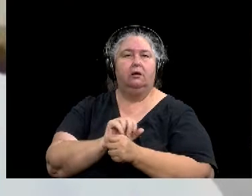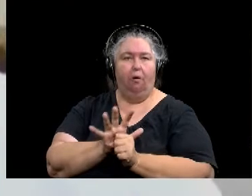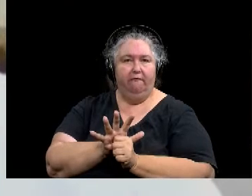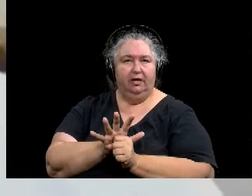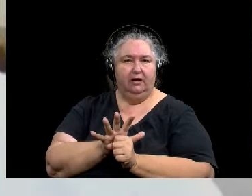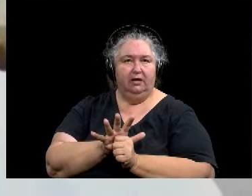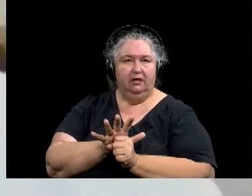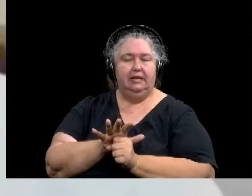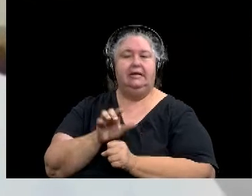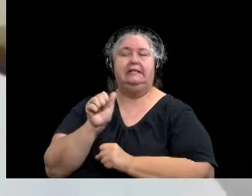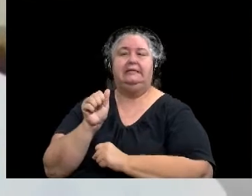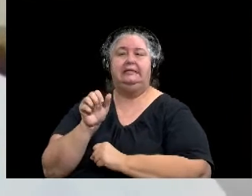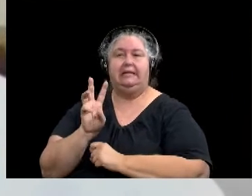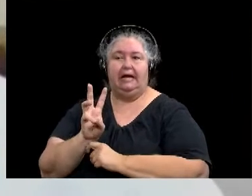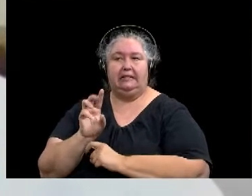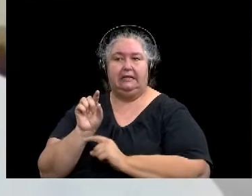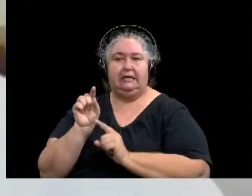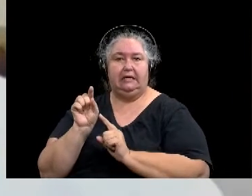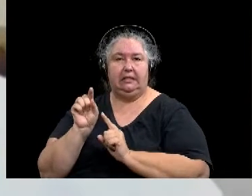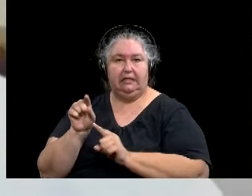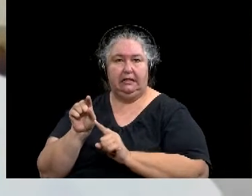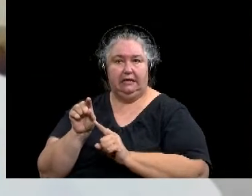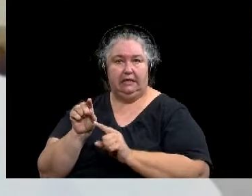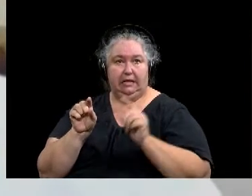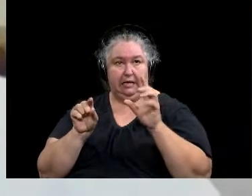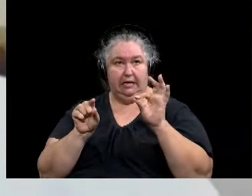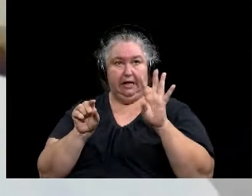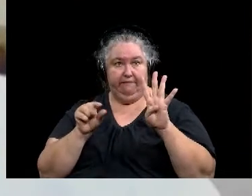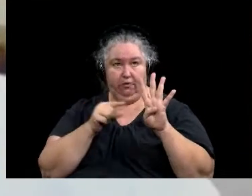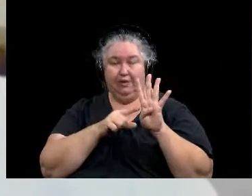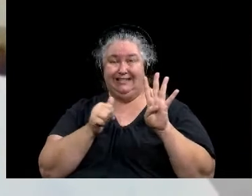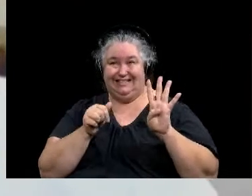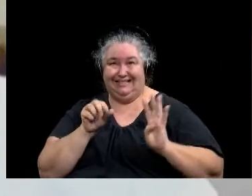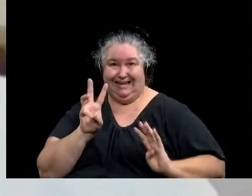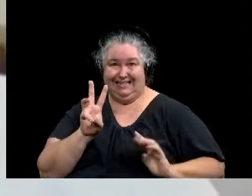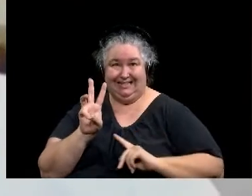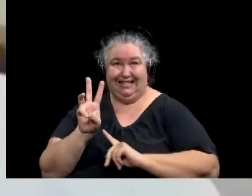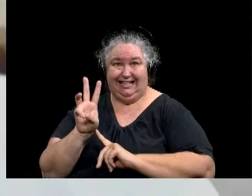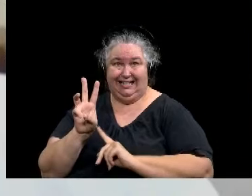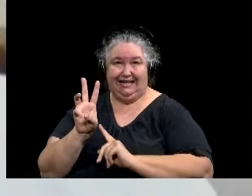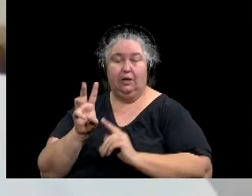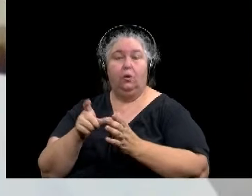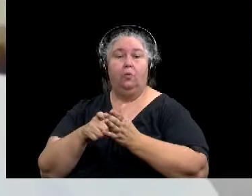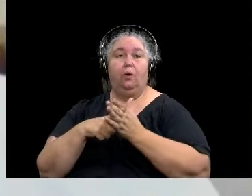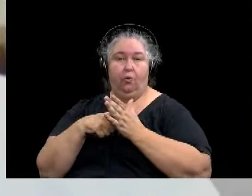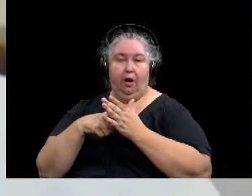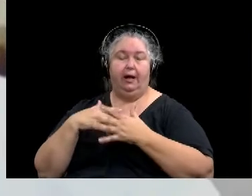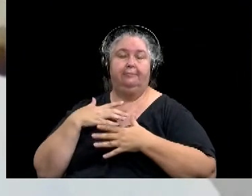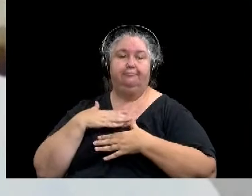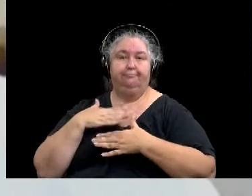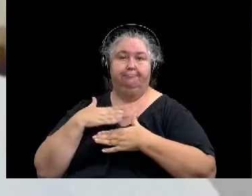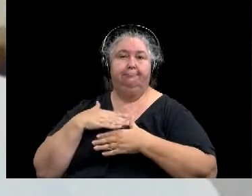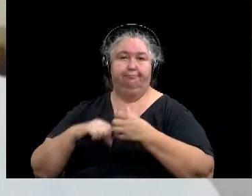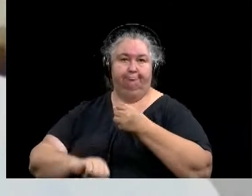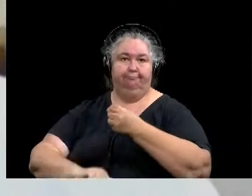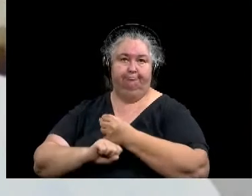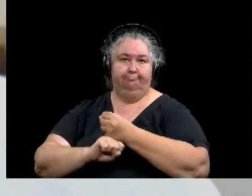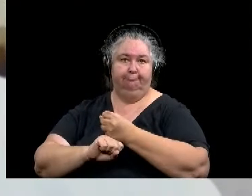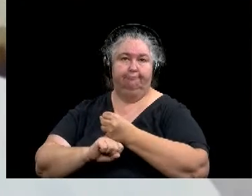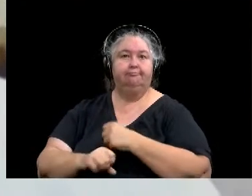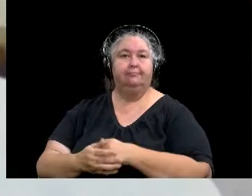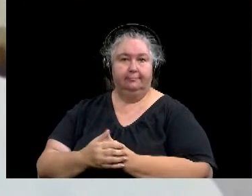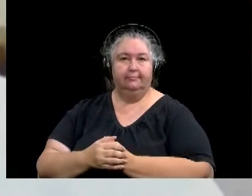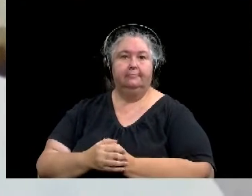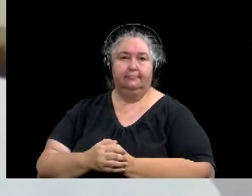hospitalizados de kobe 19 y 16 de ellos están en el hospitales están en ventiladores